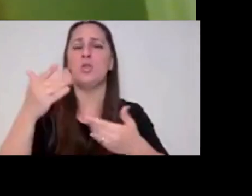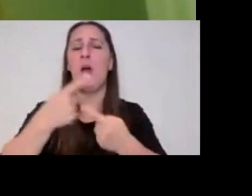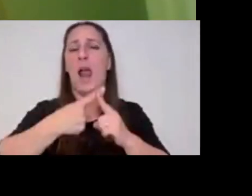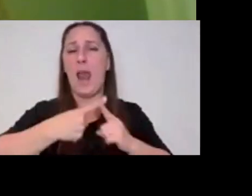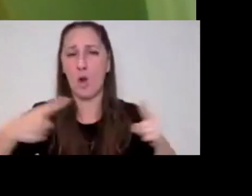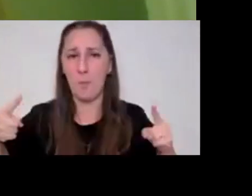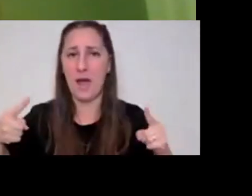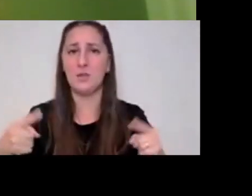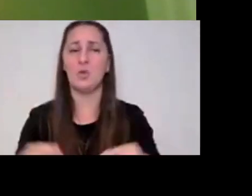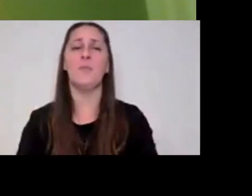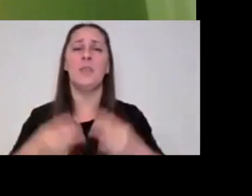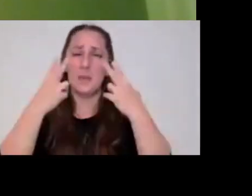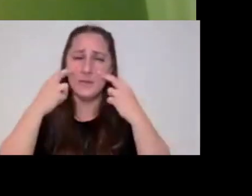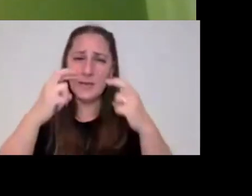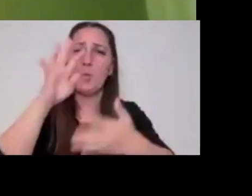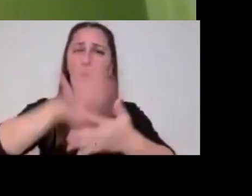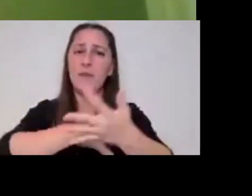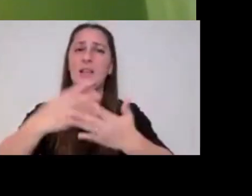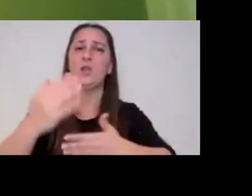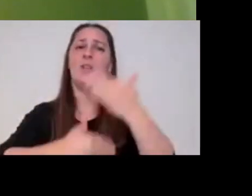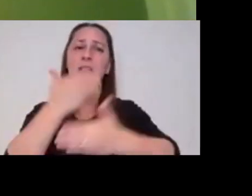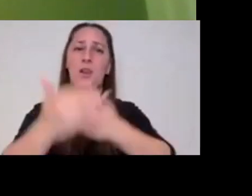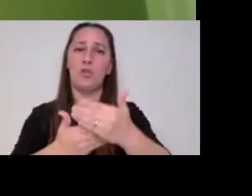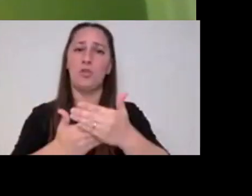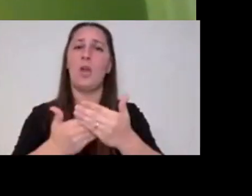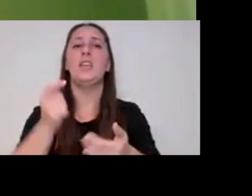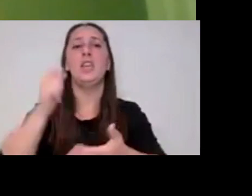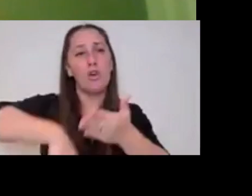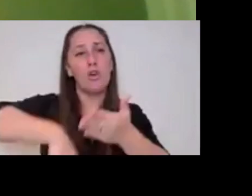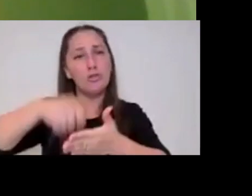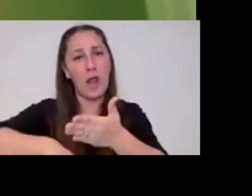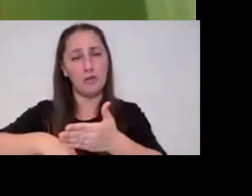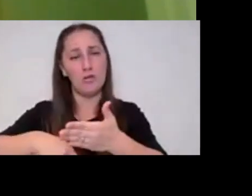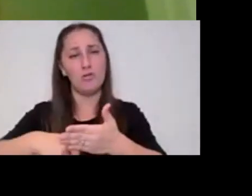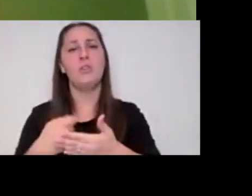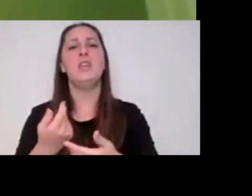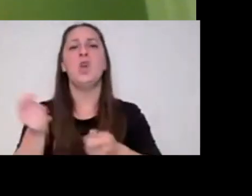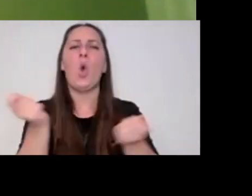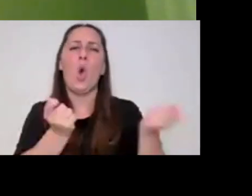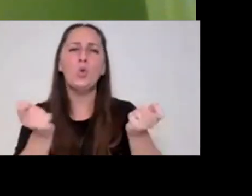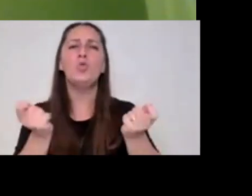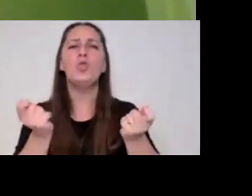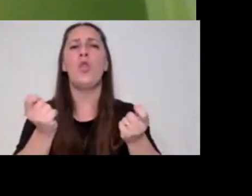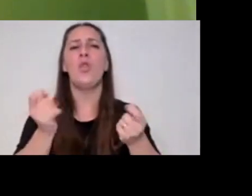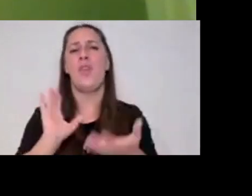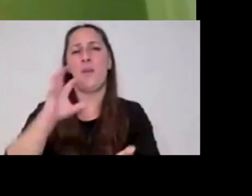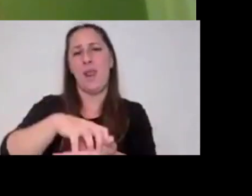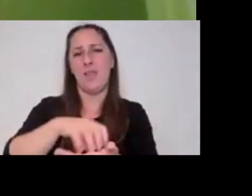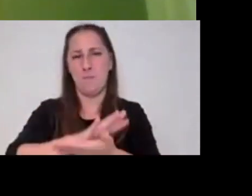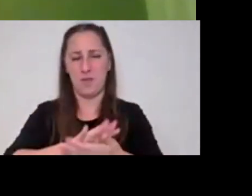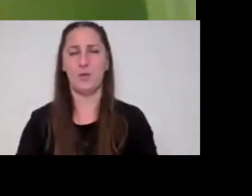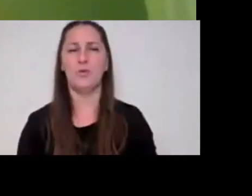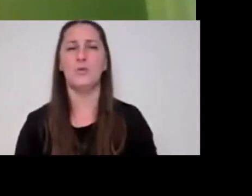el estudio, planificación y desarrollo de estructuras y contratos fiduciarios y la conducción de emprendimientos inmobiliarios. Es